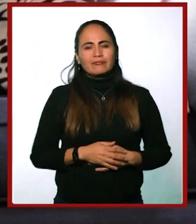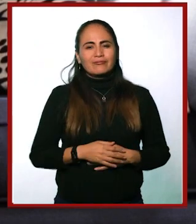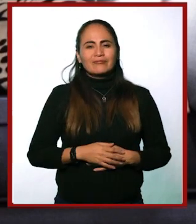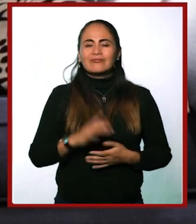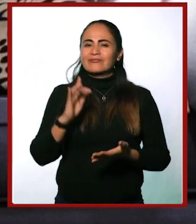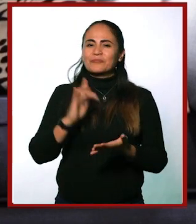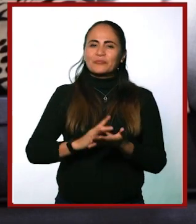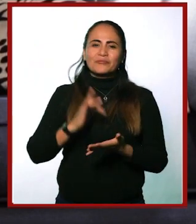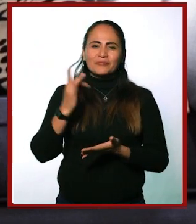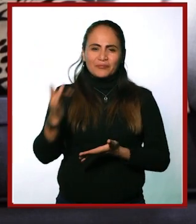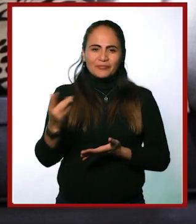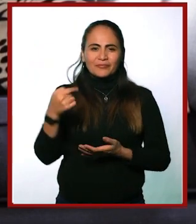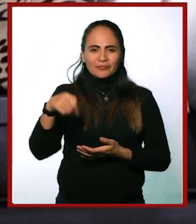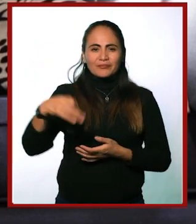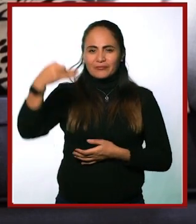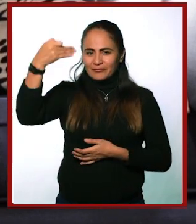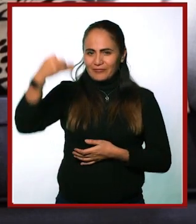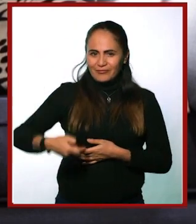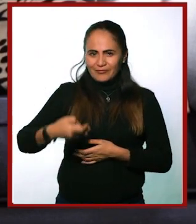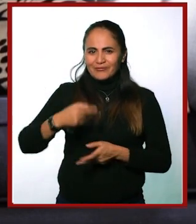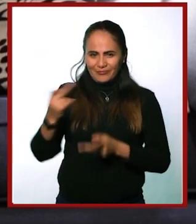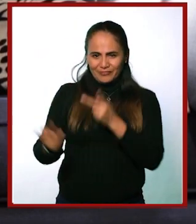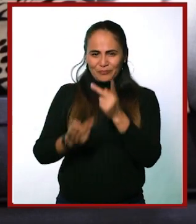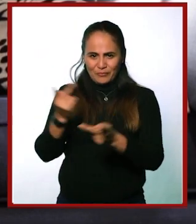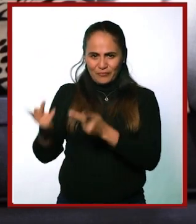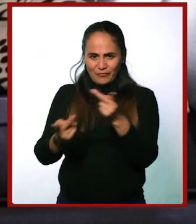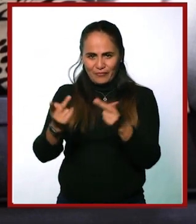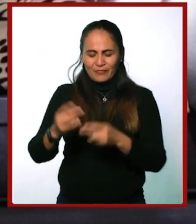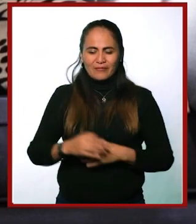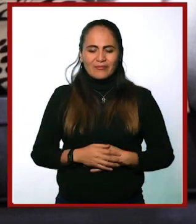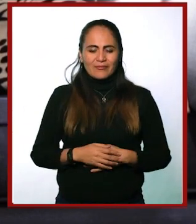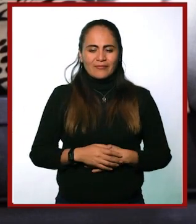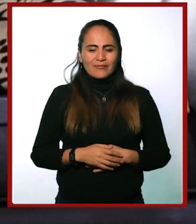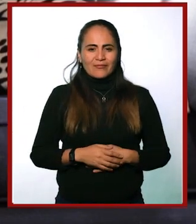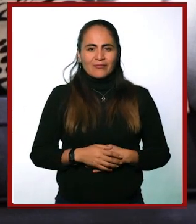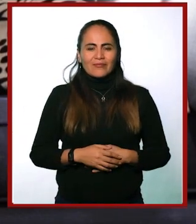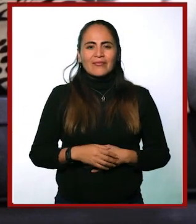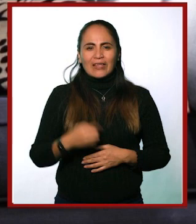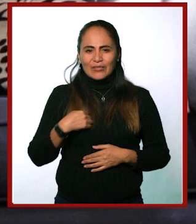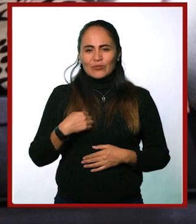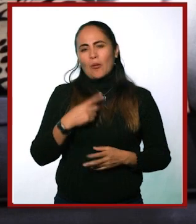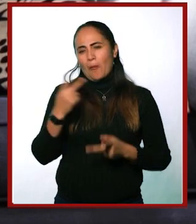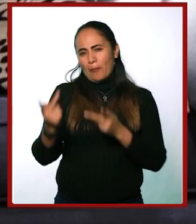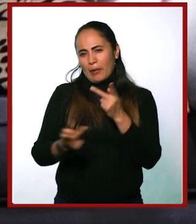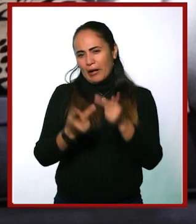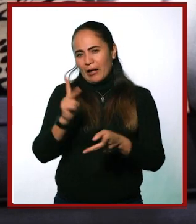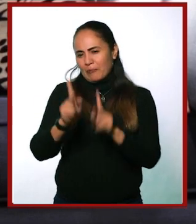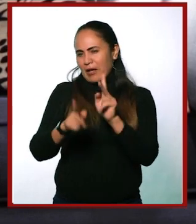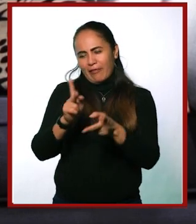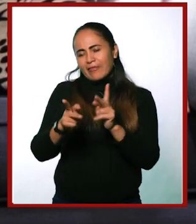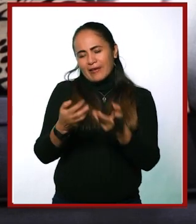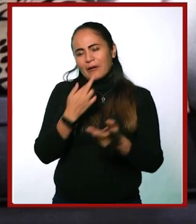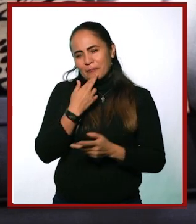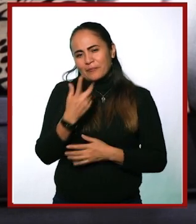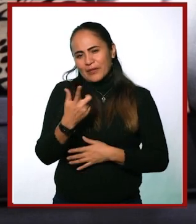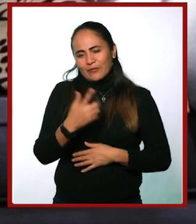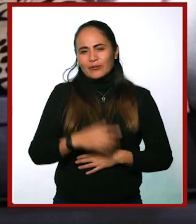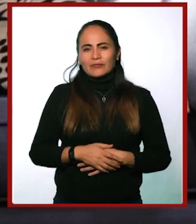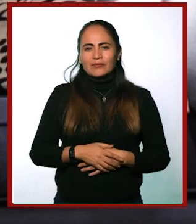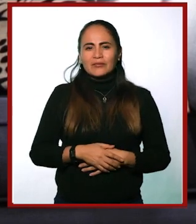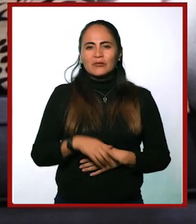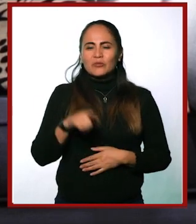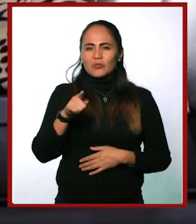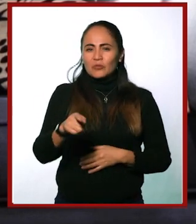pues muchísimas gracias por haber aceptado esta entrevista. Yo más de decir que es una entrevista, es una plática, y gracias